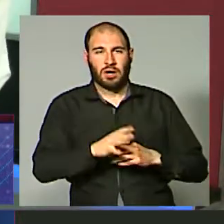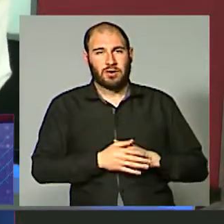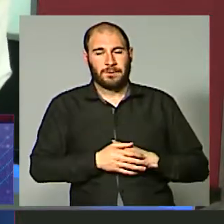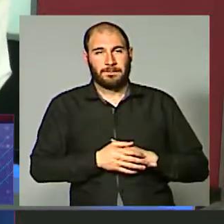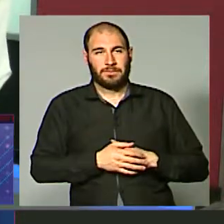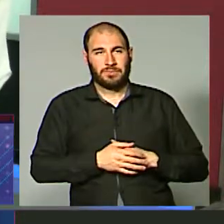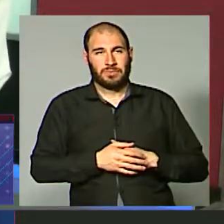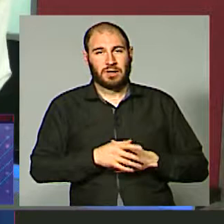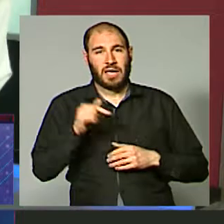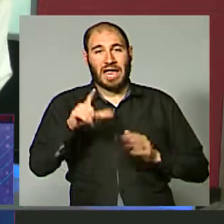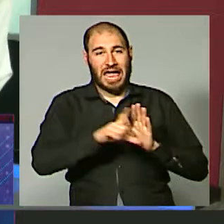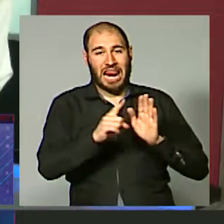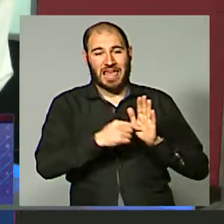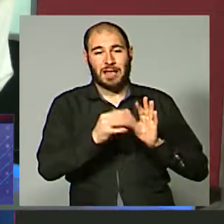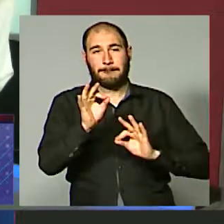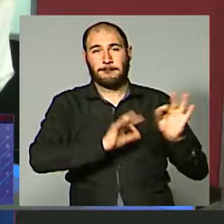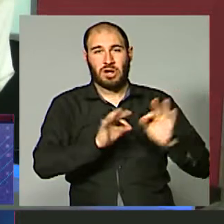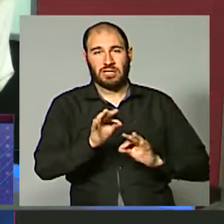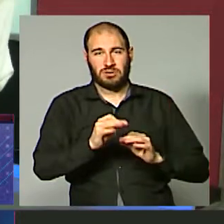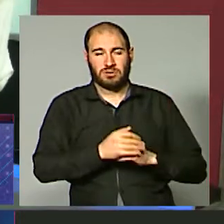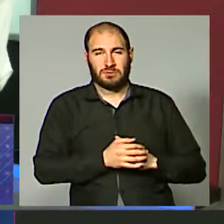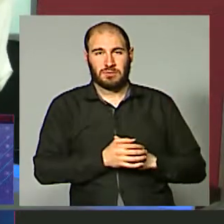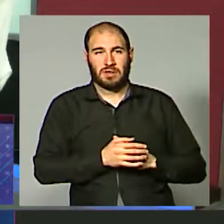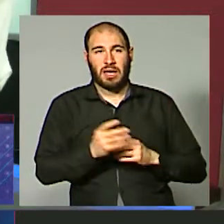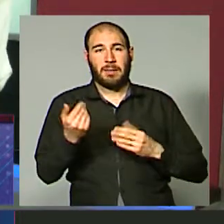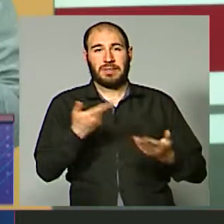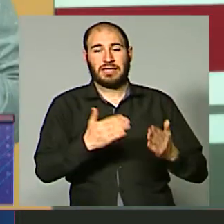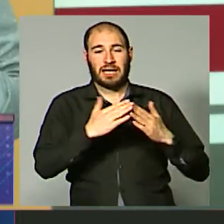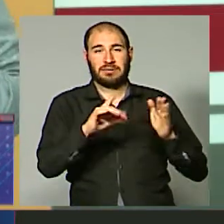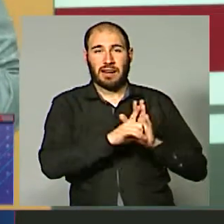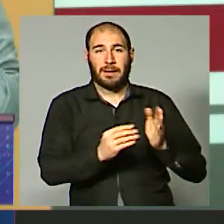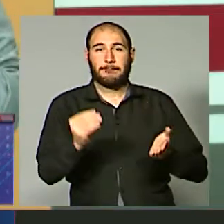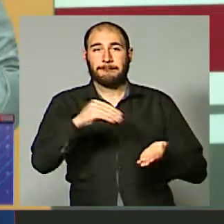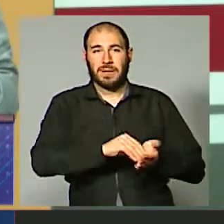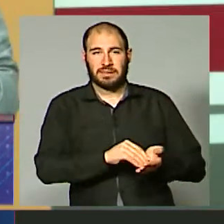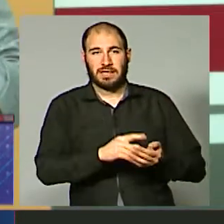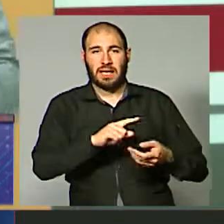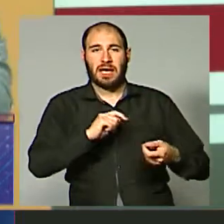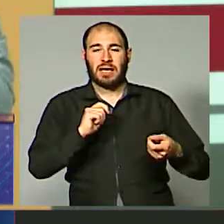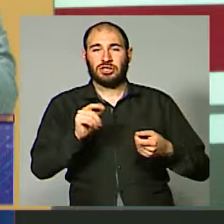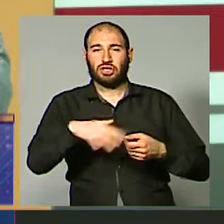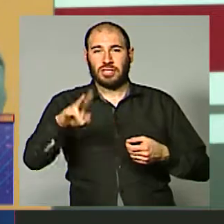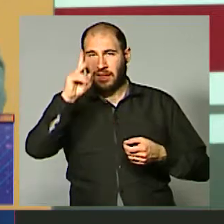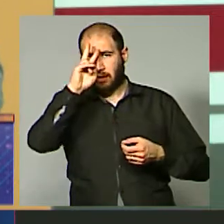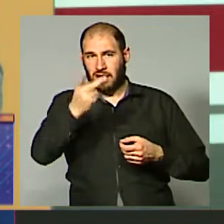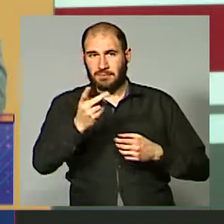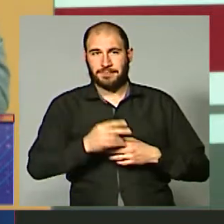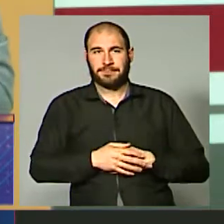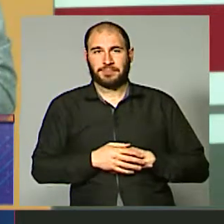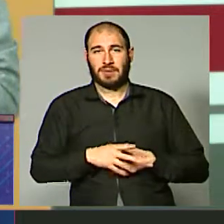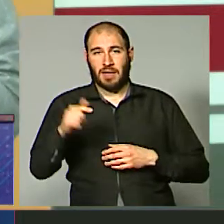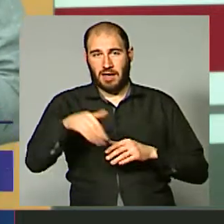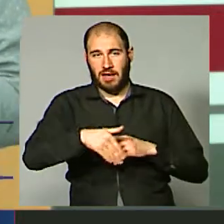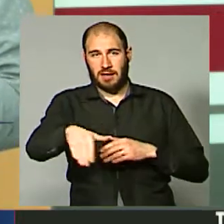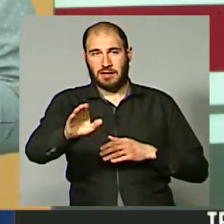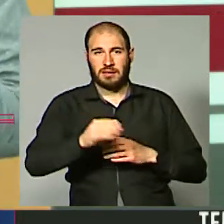solamente, digamos, a partir de leyes, de proyectos e iniciativas presentados en la legislatura, sino también a partir de un cambio social, ¿sí? De conciencia. A partir de esto,